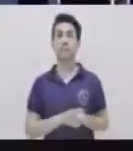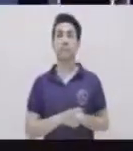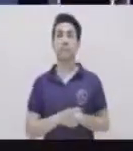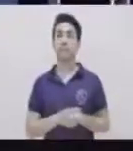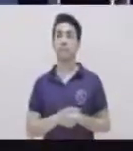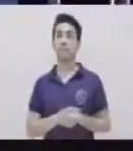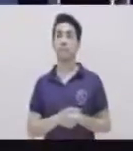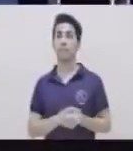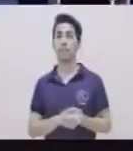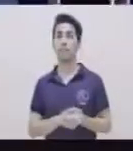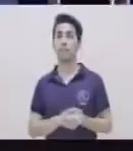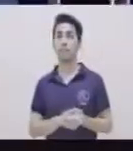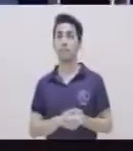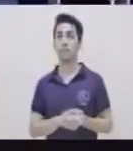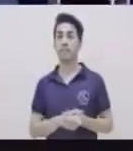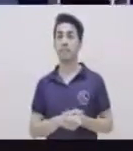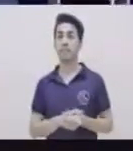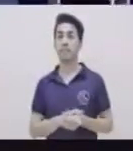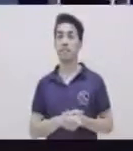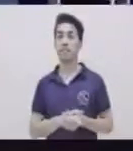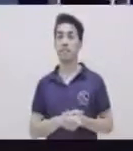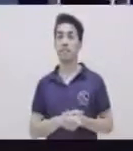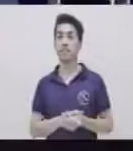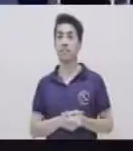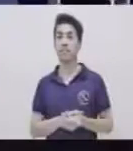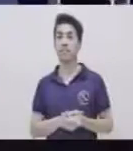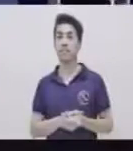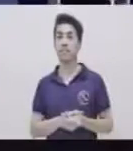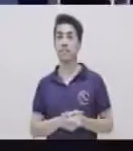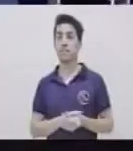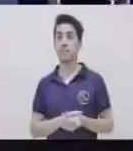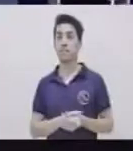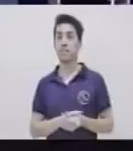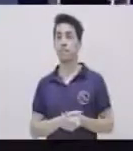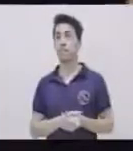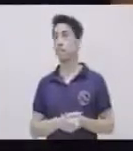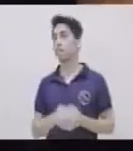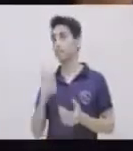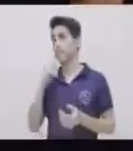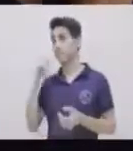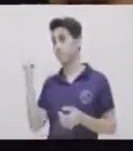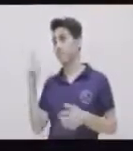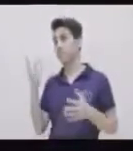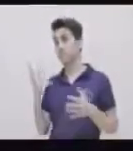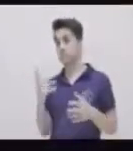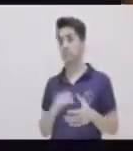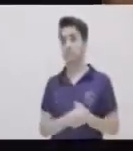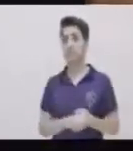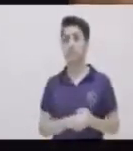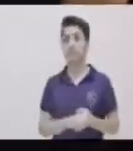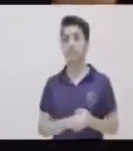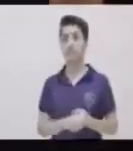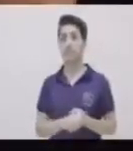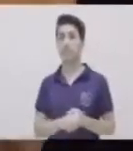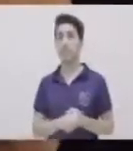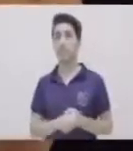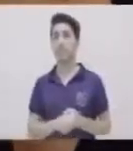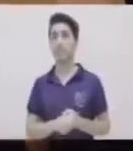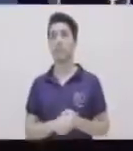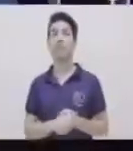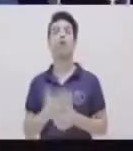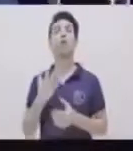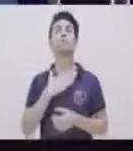Observemos las cerdas o los pelitos, son de color negro, porque seguramente el caballo era